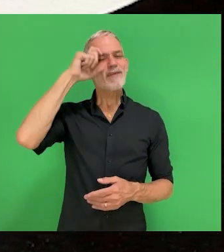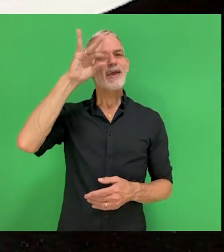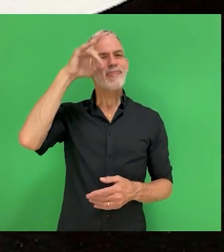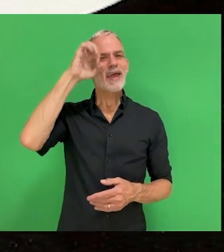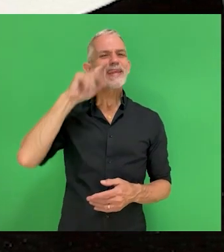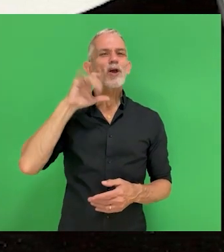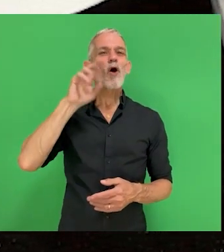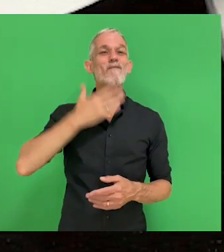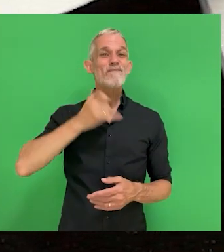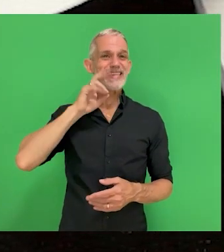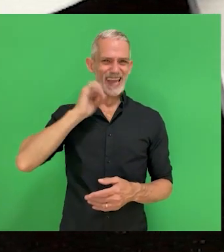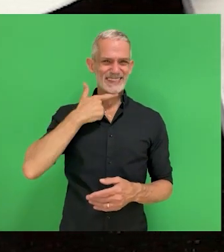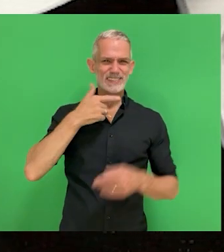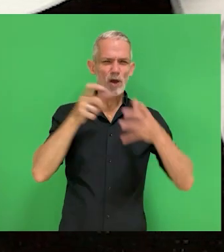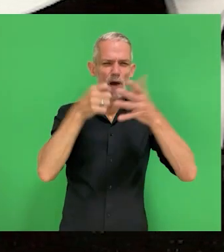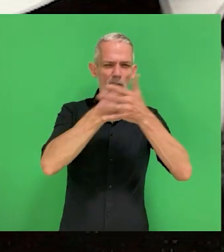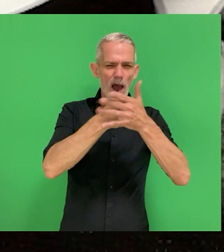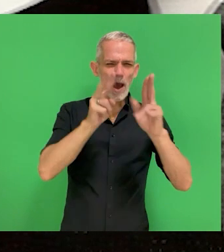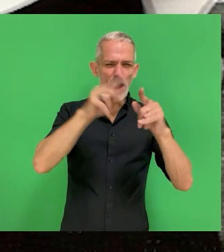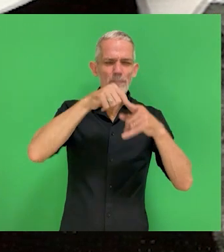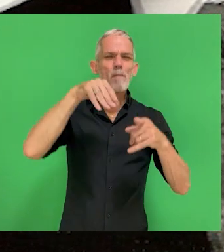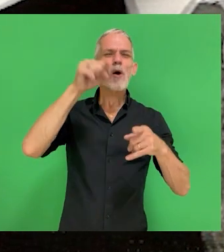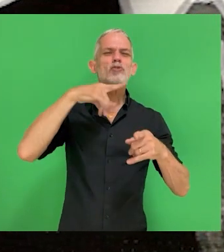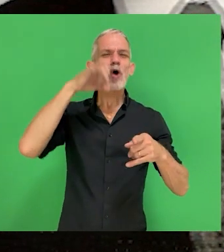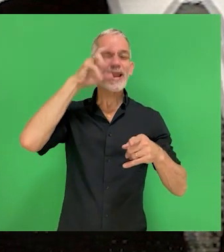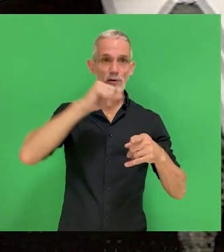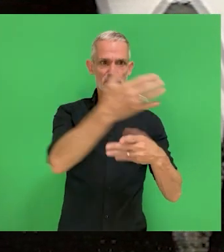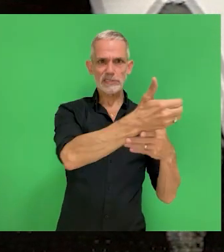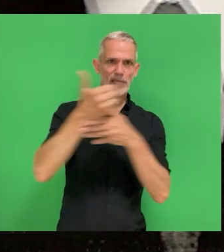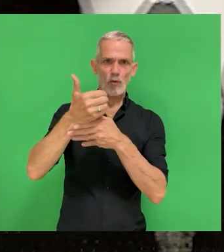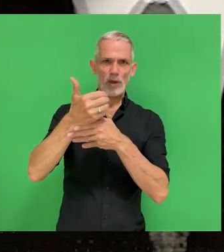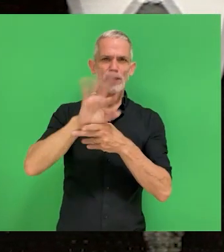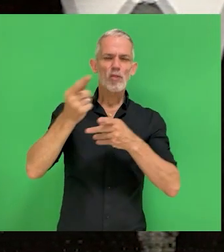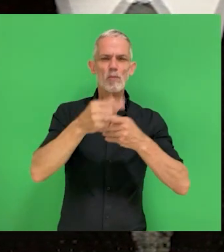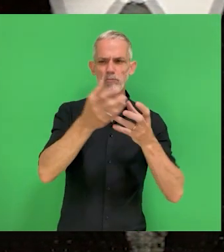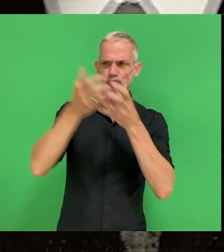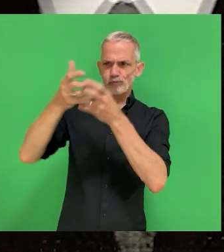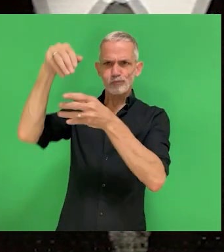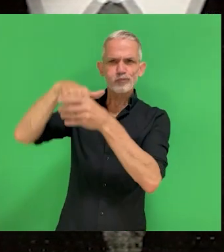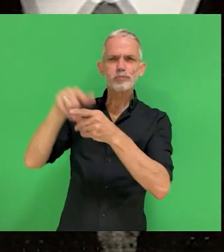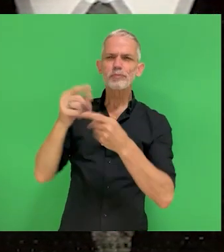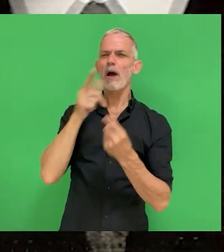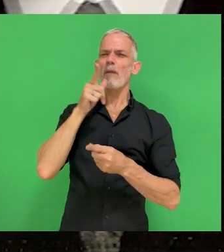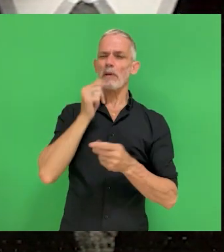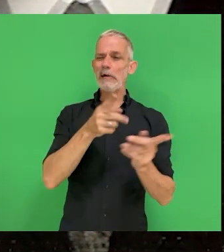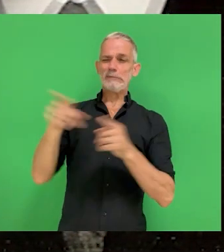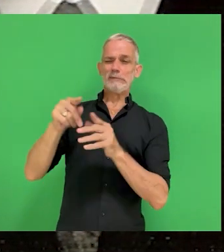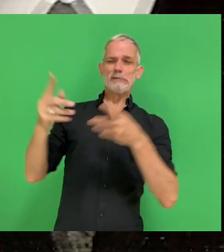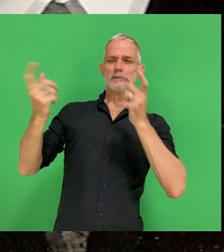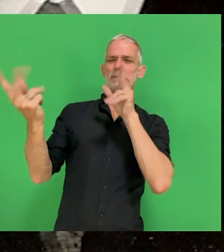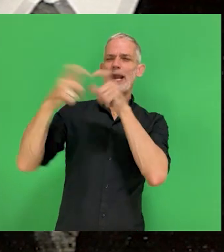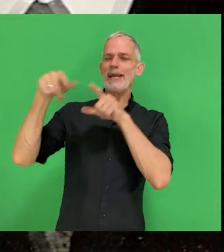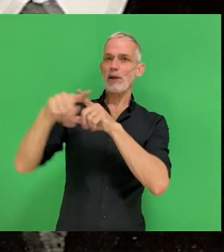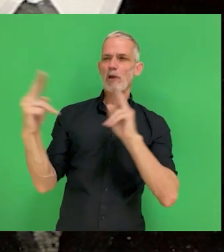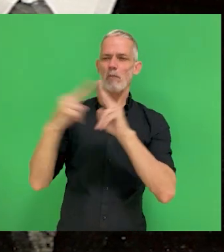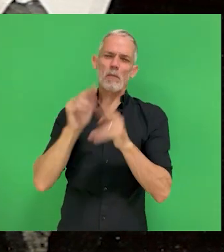Frías, militante montonero, fue secuestrado y tiempo después llevado a Perú para funcionar como señuelo en una cita, en el